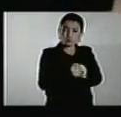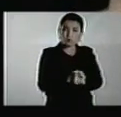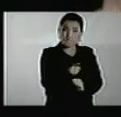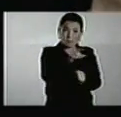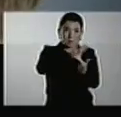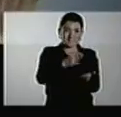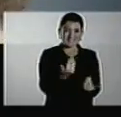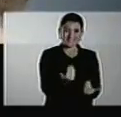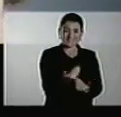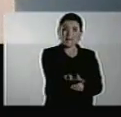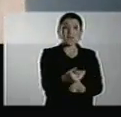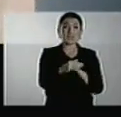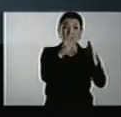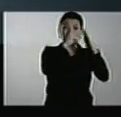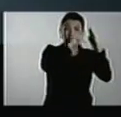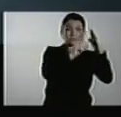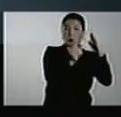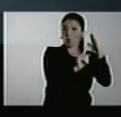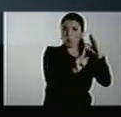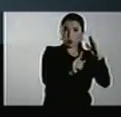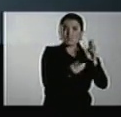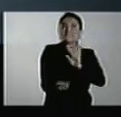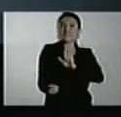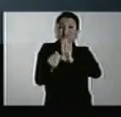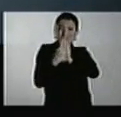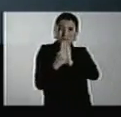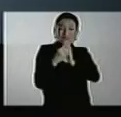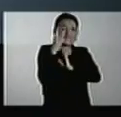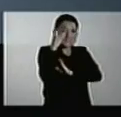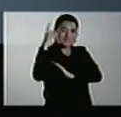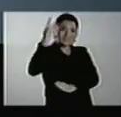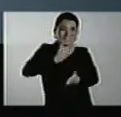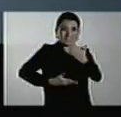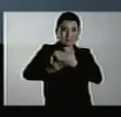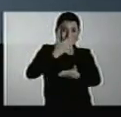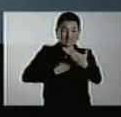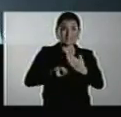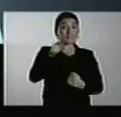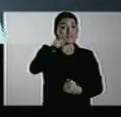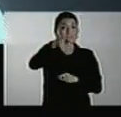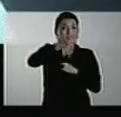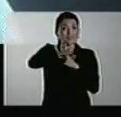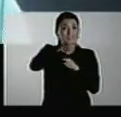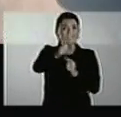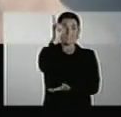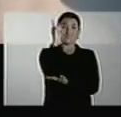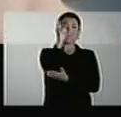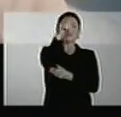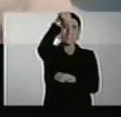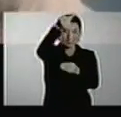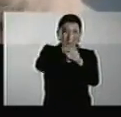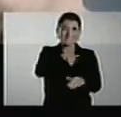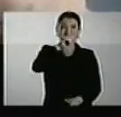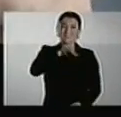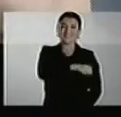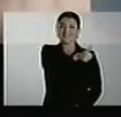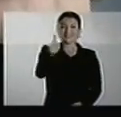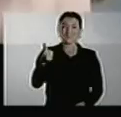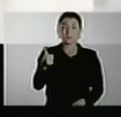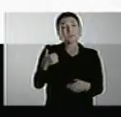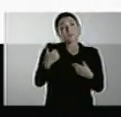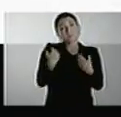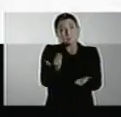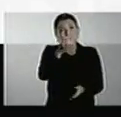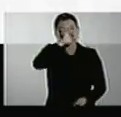necesita. No te quedes en tu casa, súmate al sueño que compartimos. Este 15 de diciembre, vota por el Chile de